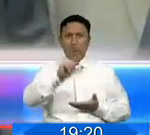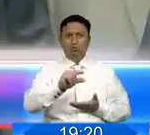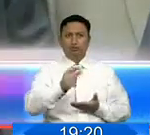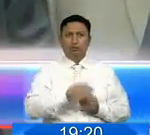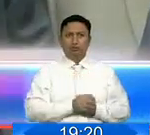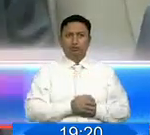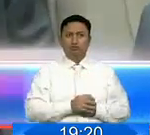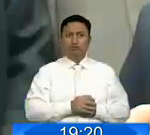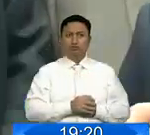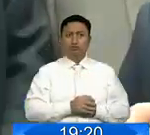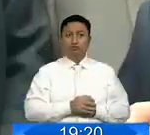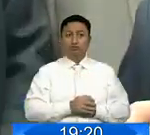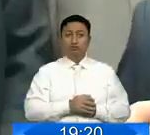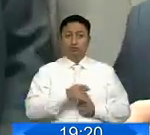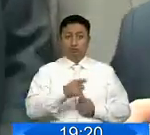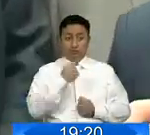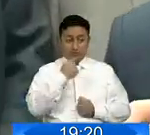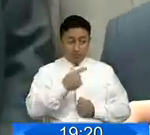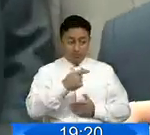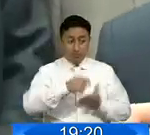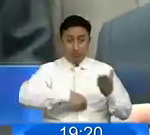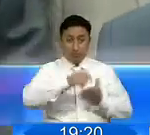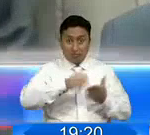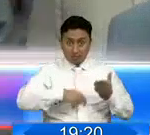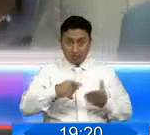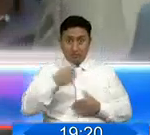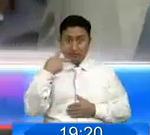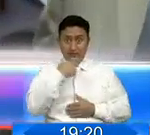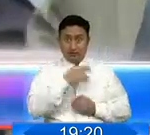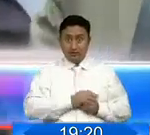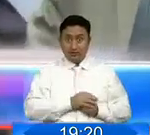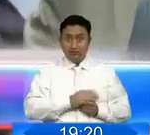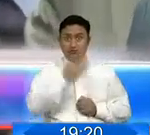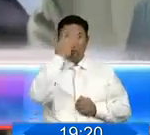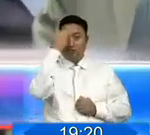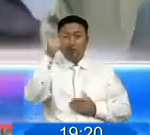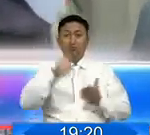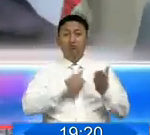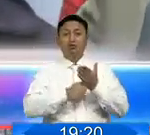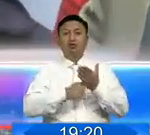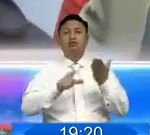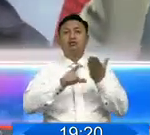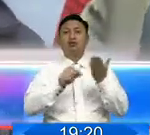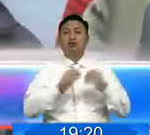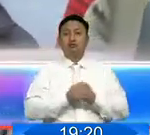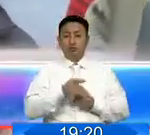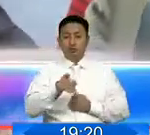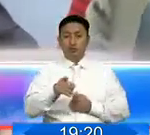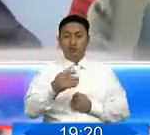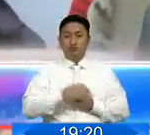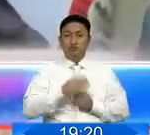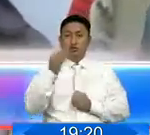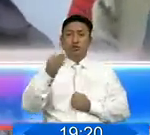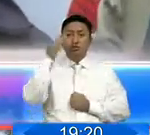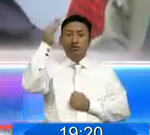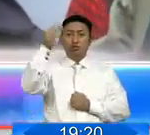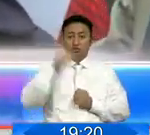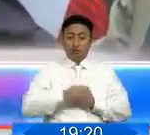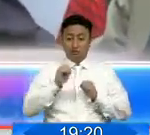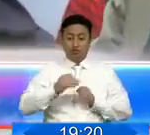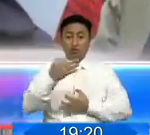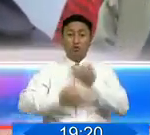Nosotros reclamábamos firmas falsas porque en el Ministerio de Finanzas nos dijeron a ustedes de aquí a futuro les siguen una